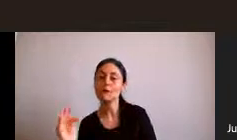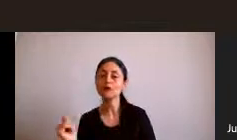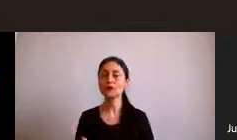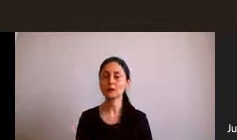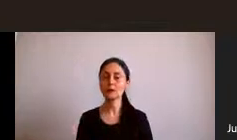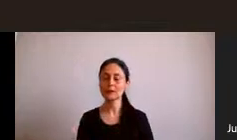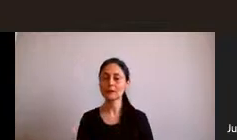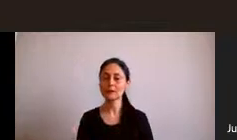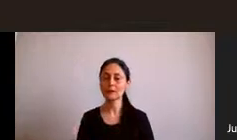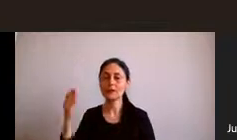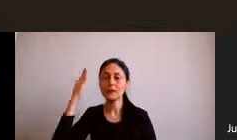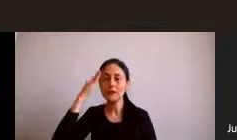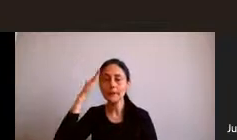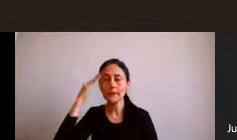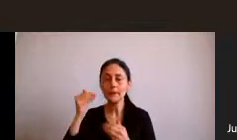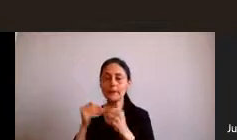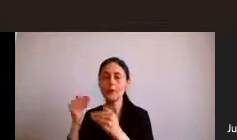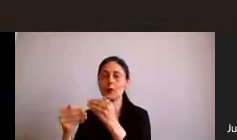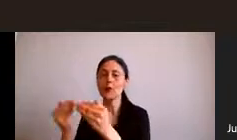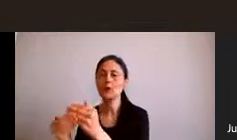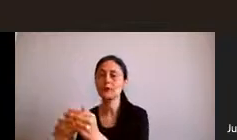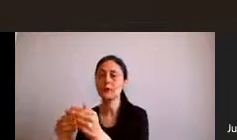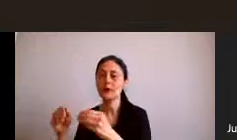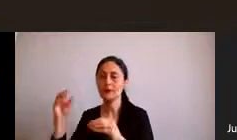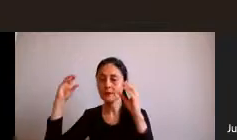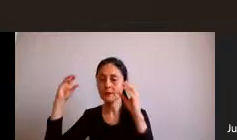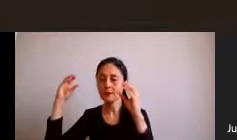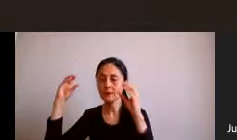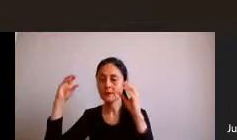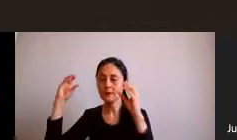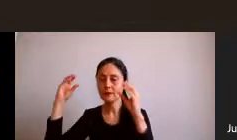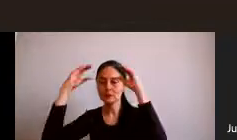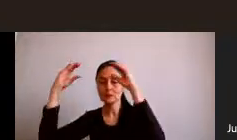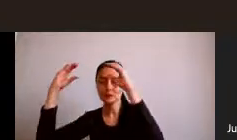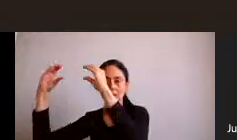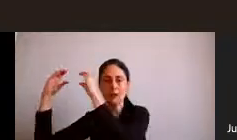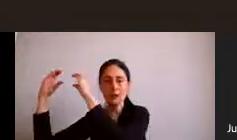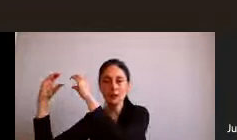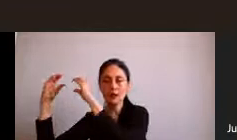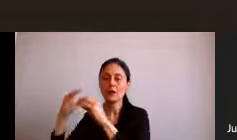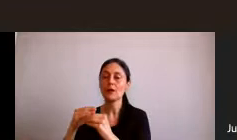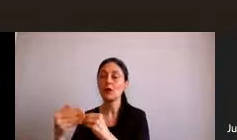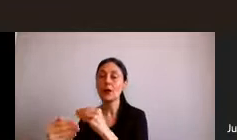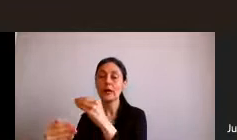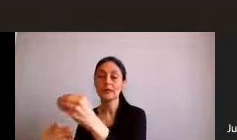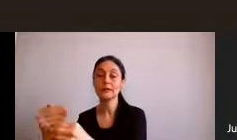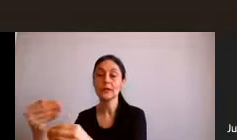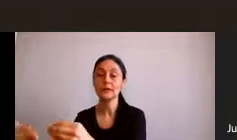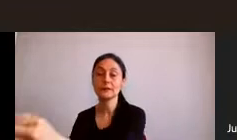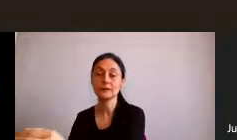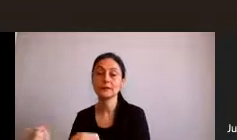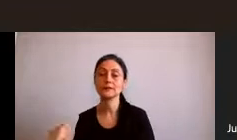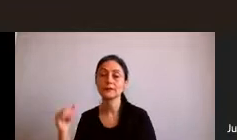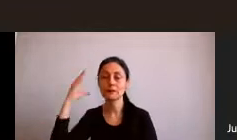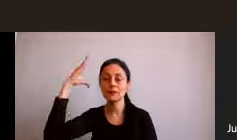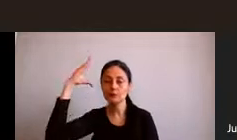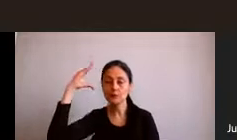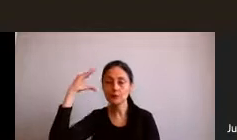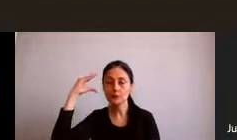del pensamiento, de organización, por ejemplo, que se refieren como antiguamente como funciones ejecutivas.